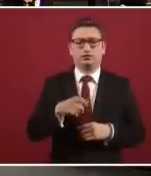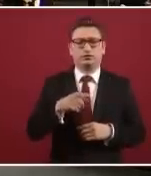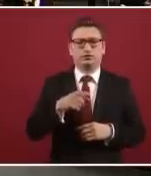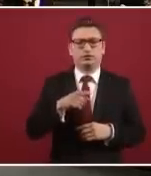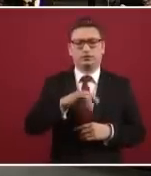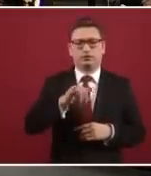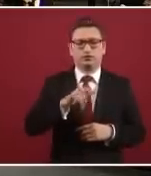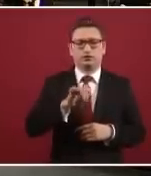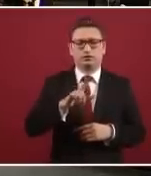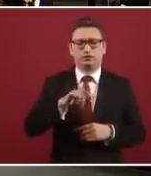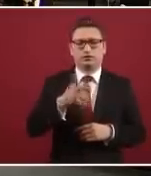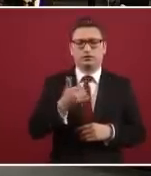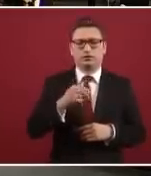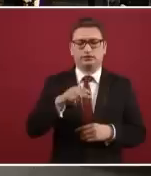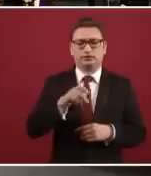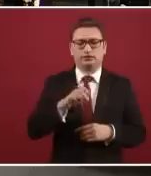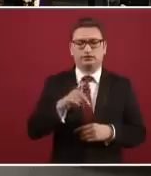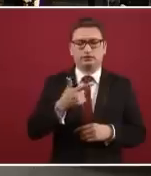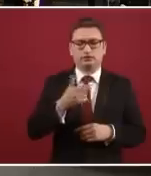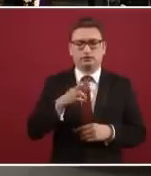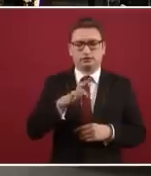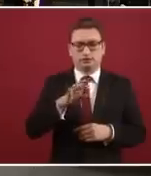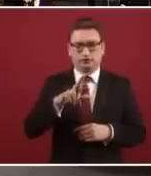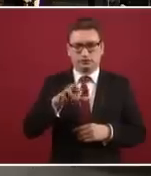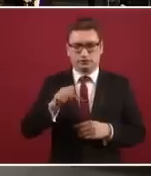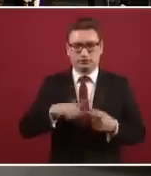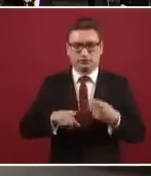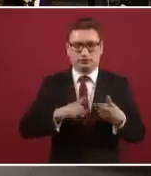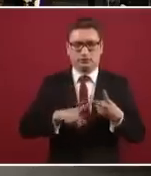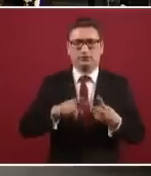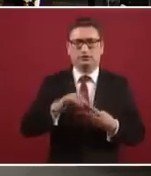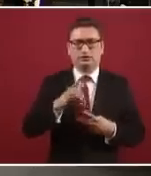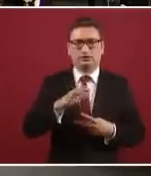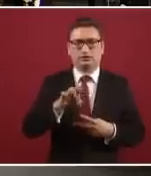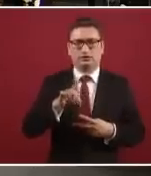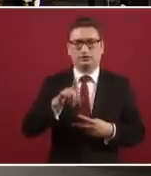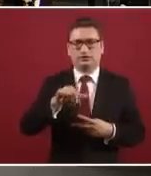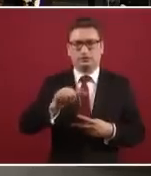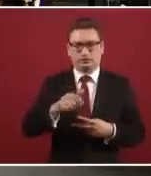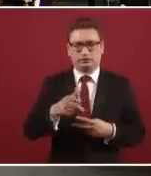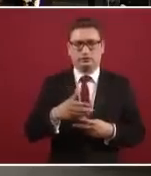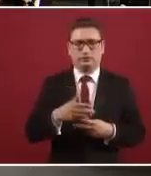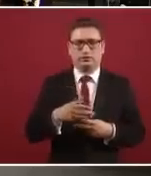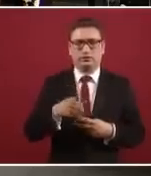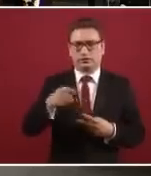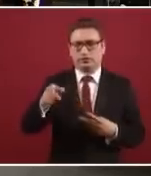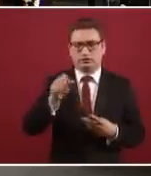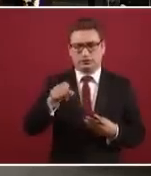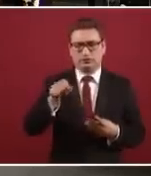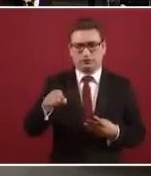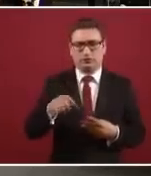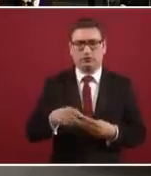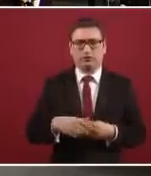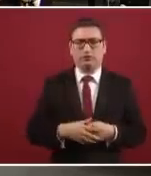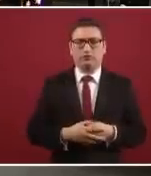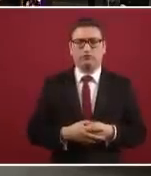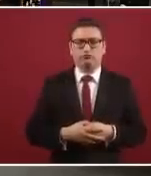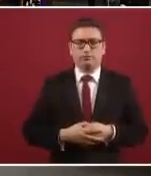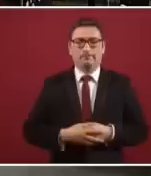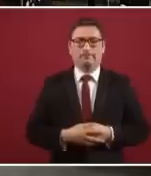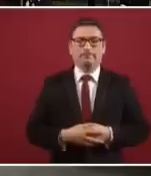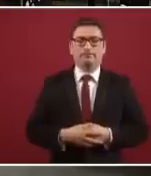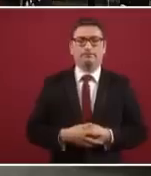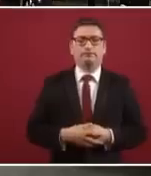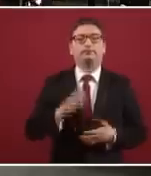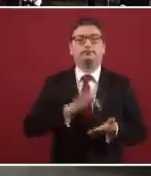Jocelyn Gutiérrez y Claudia Guerrero, ¿sí? Okay. Muchas gracias, tú, presidente. También, eso me acuerdo.